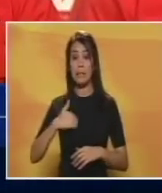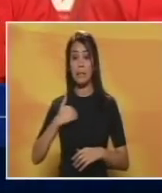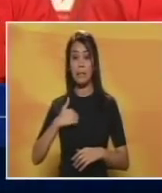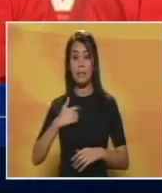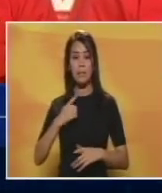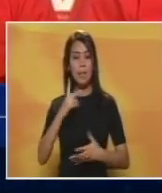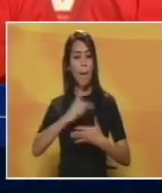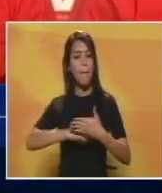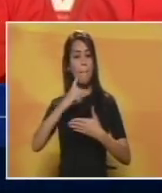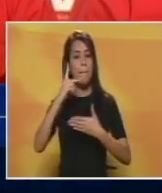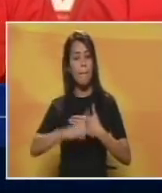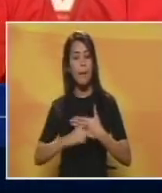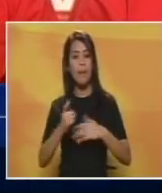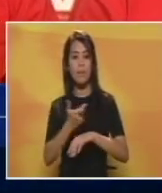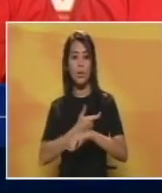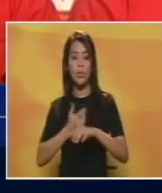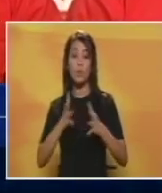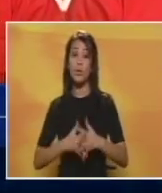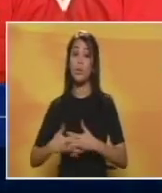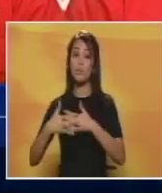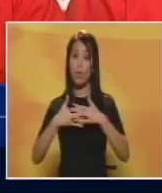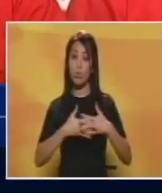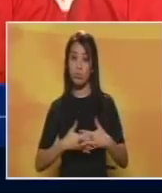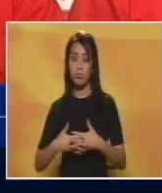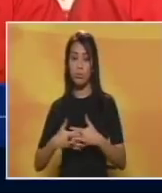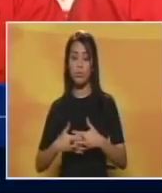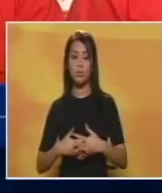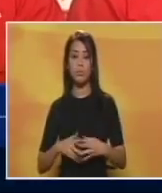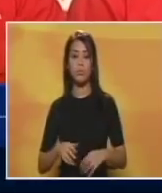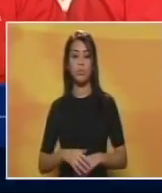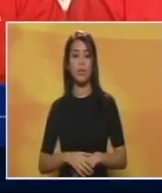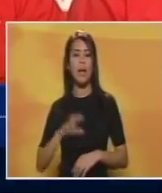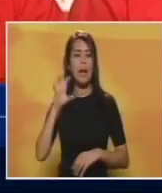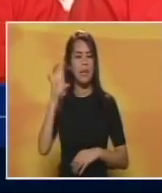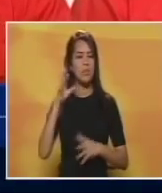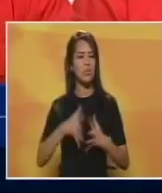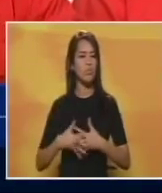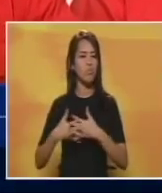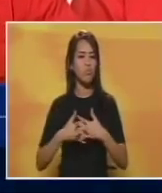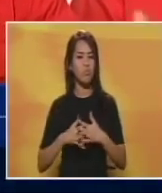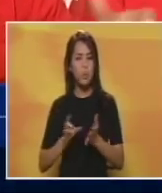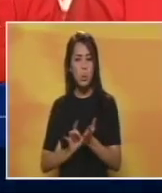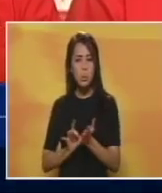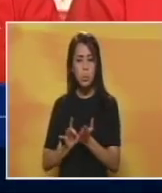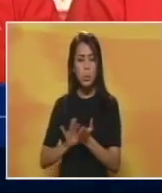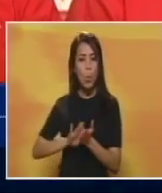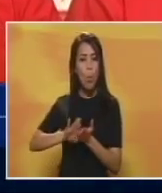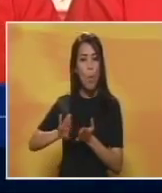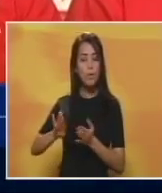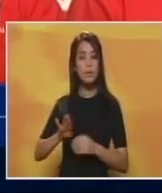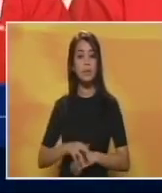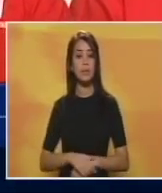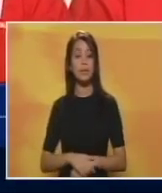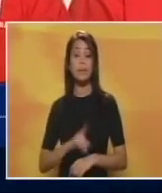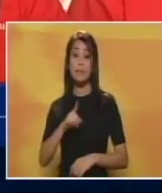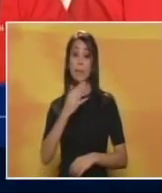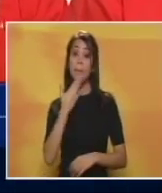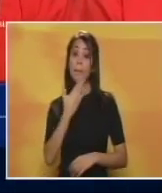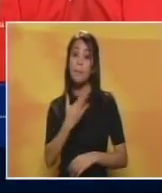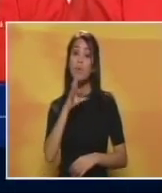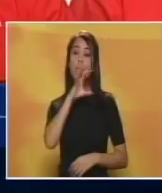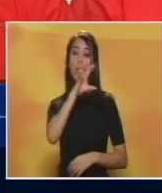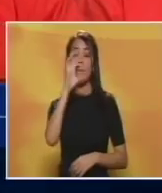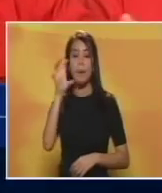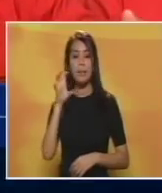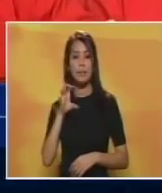parte de un plan de gobierno de los Estados Unidos. A su juicio, la nación norteamericana intenta desplazar a la izquierda, por lo que exhortó a los países del